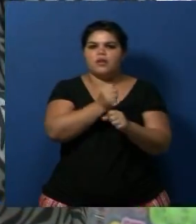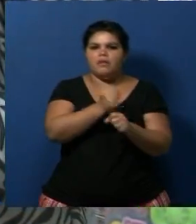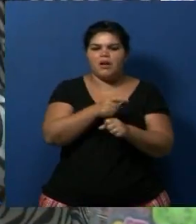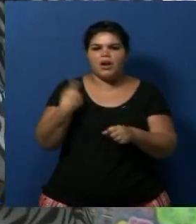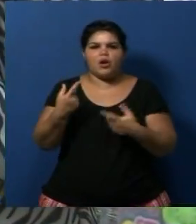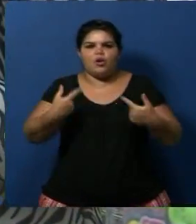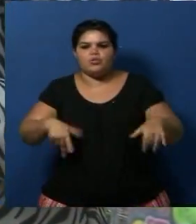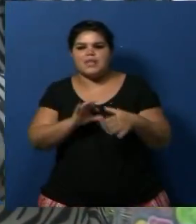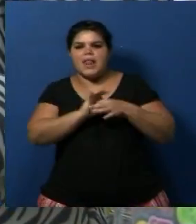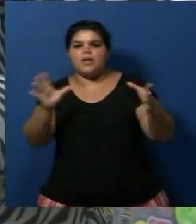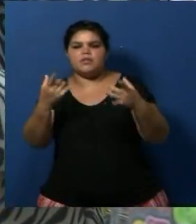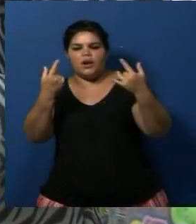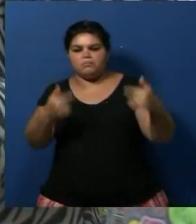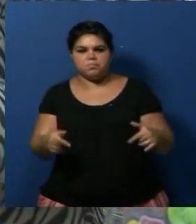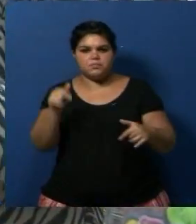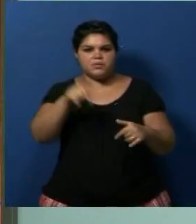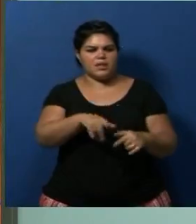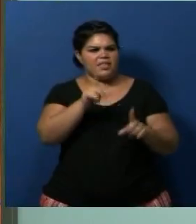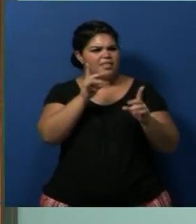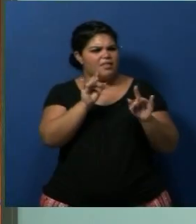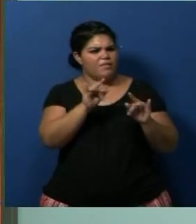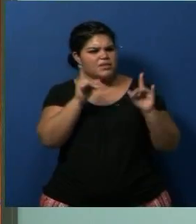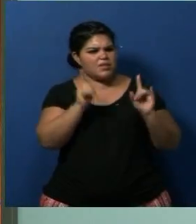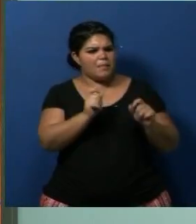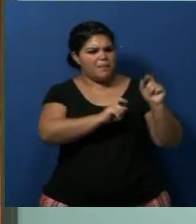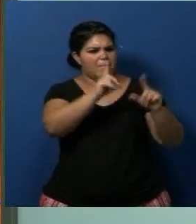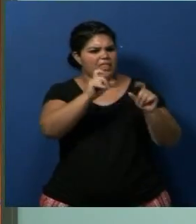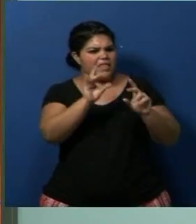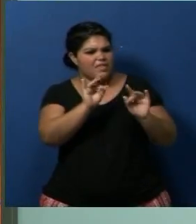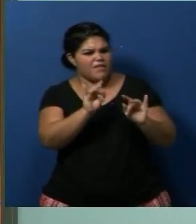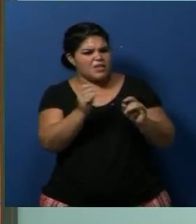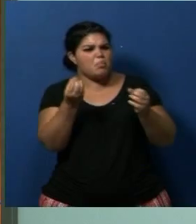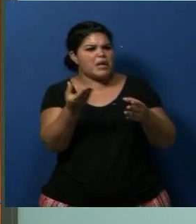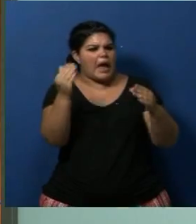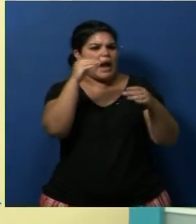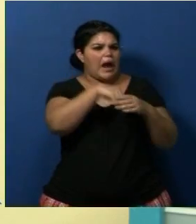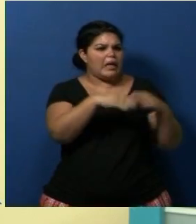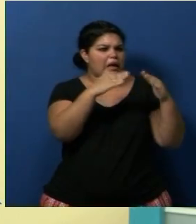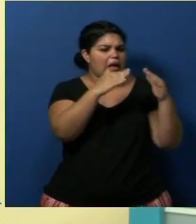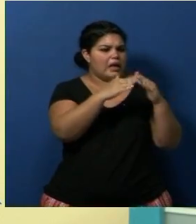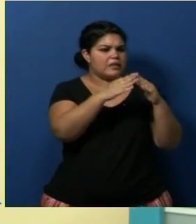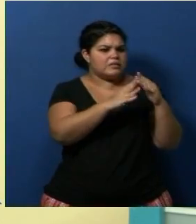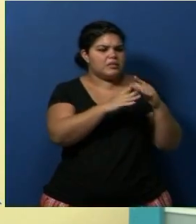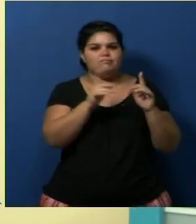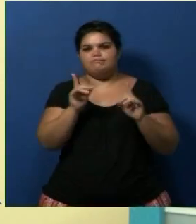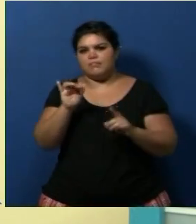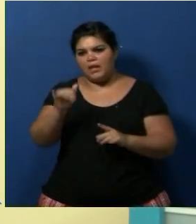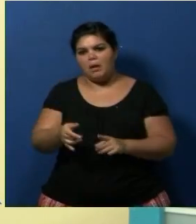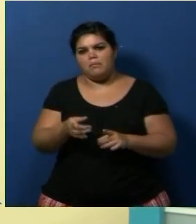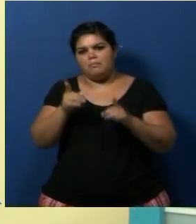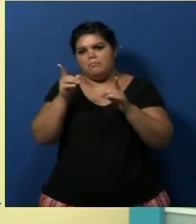nuestras libertades. Y que debe ser difícil de medir también, porque es muy dentro de la casa. Claro, y a veces está muy naturalizado.